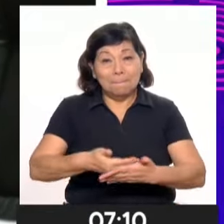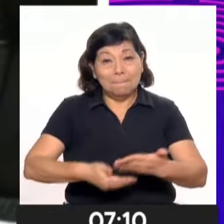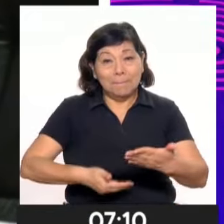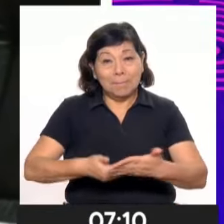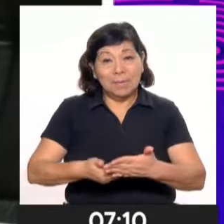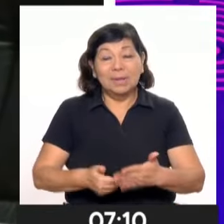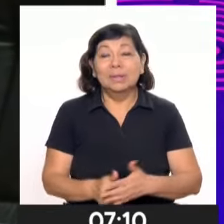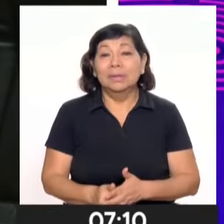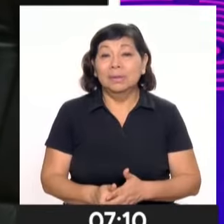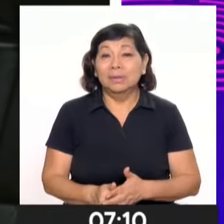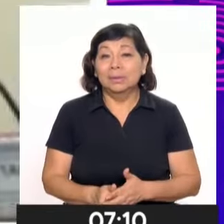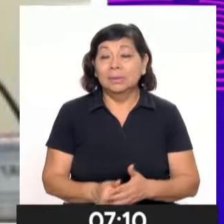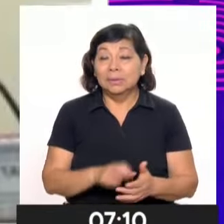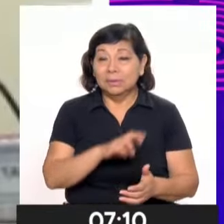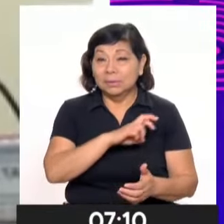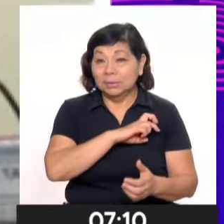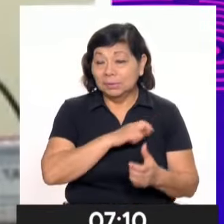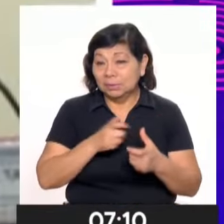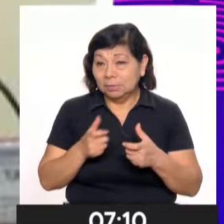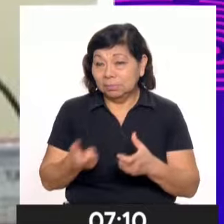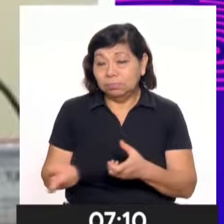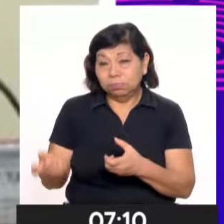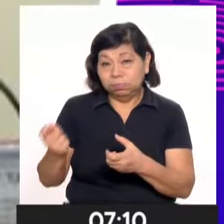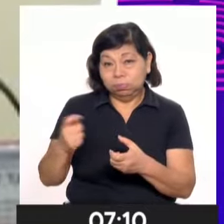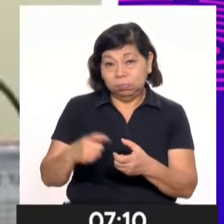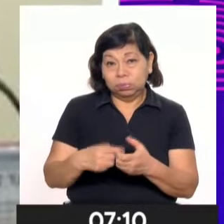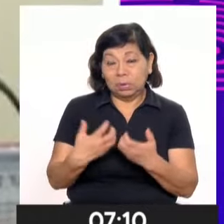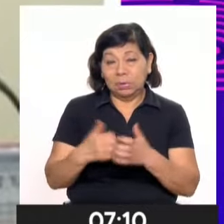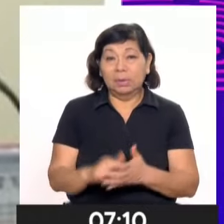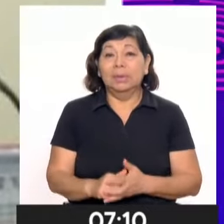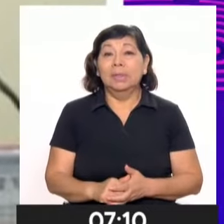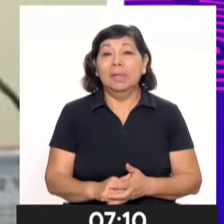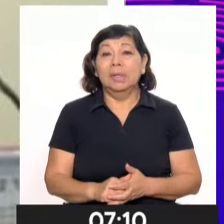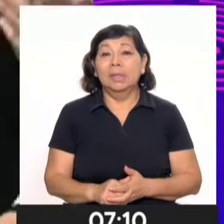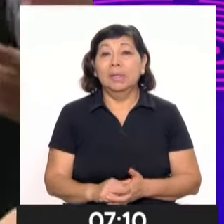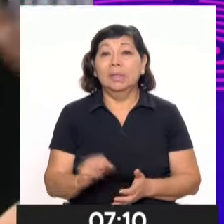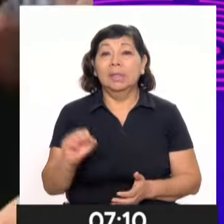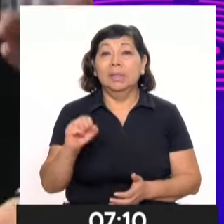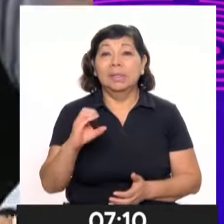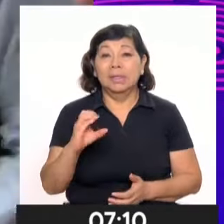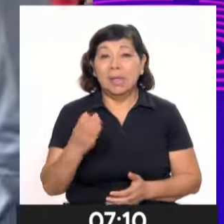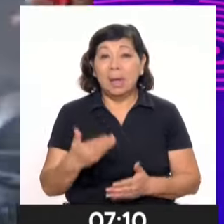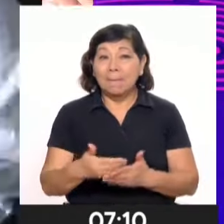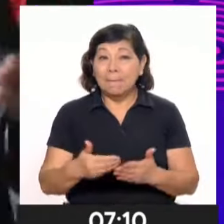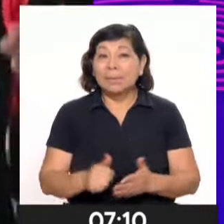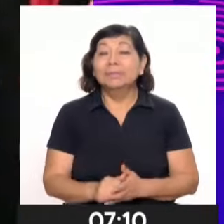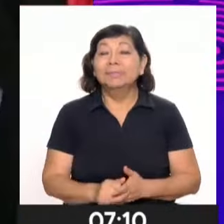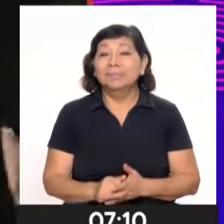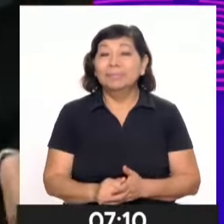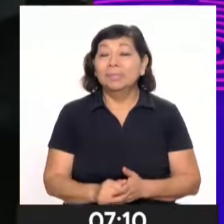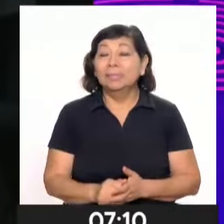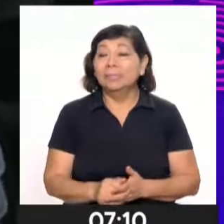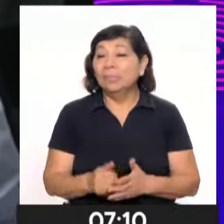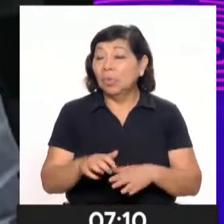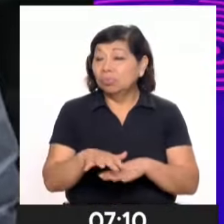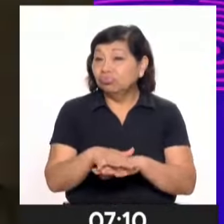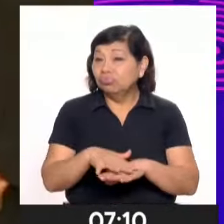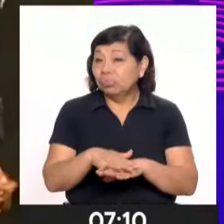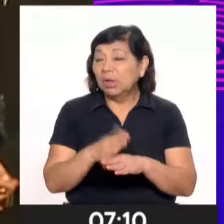la Procuraduría ad hoc que pide incorporar a la empresa Lima Empresa SAC, antes Línea María, como tercero